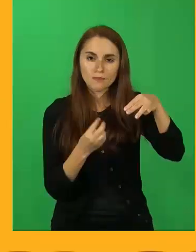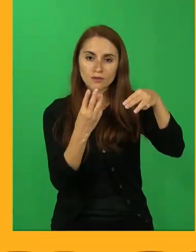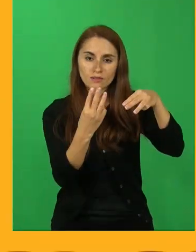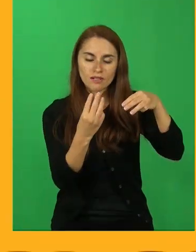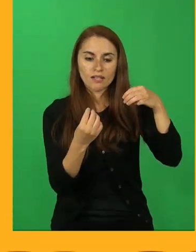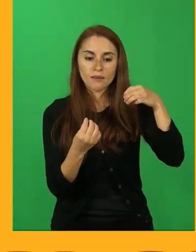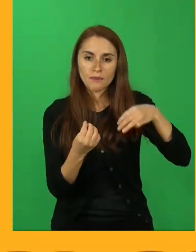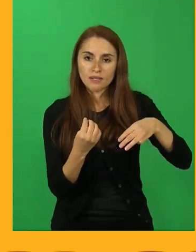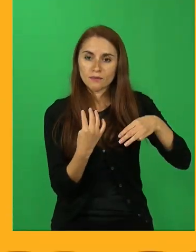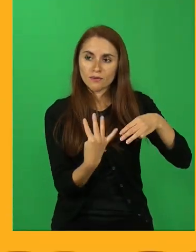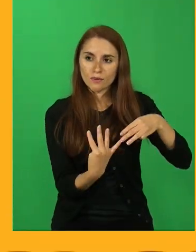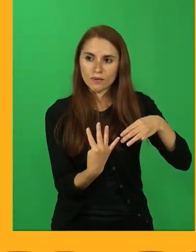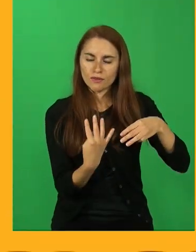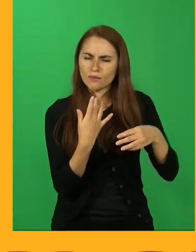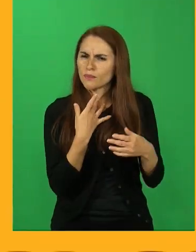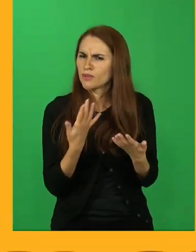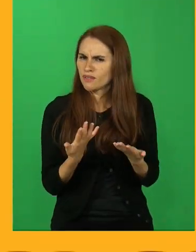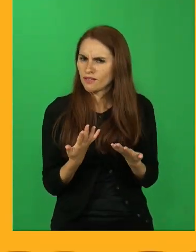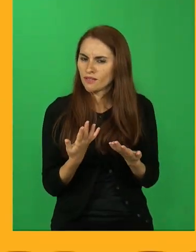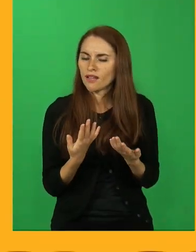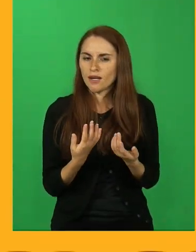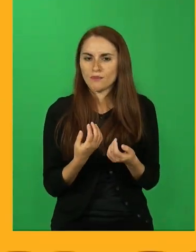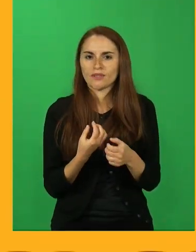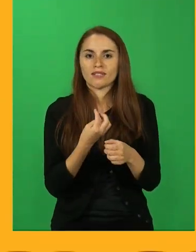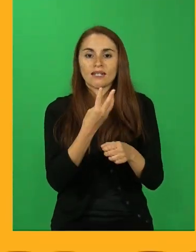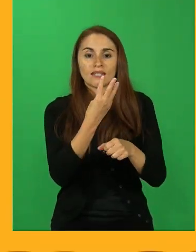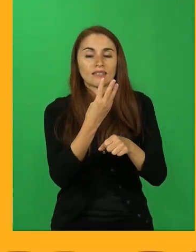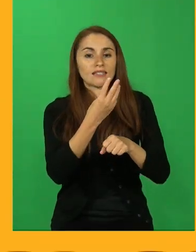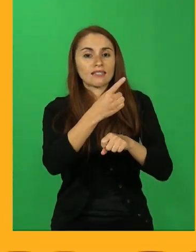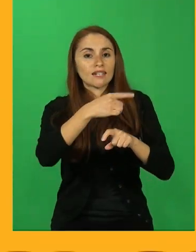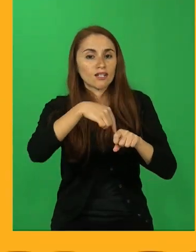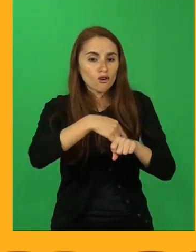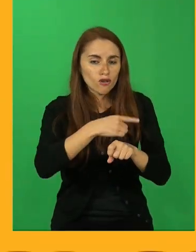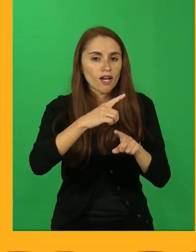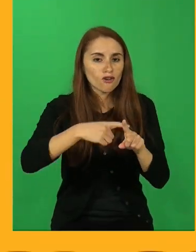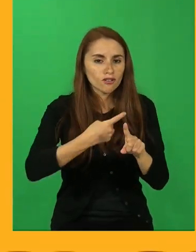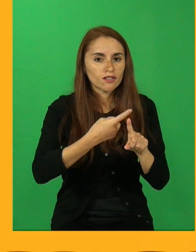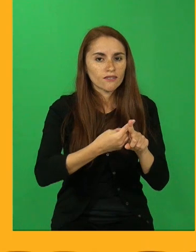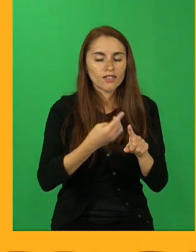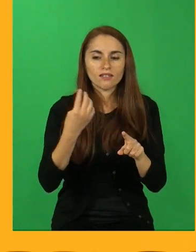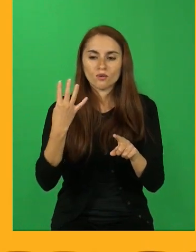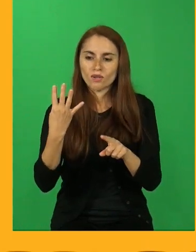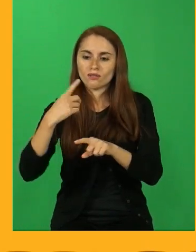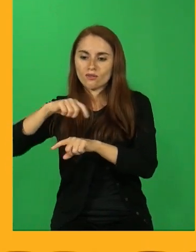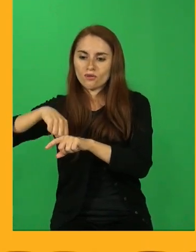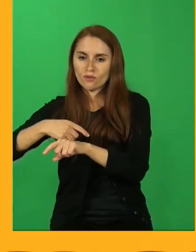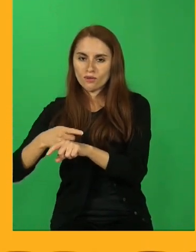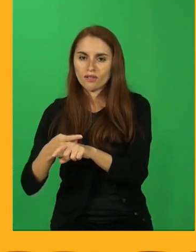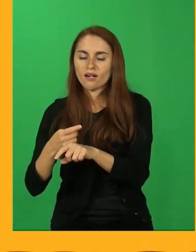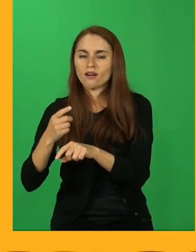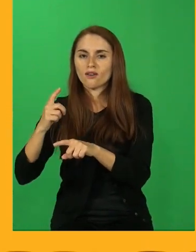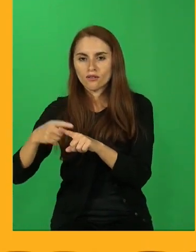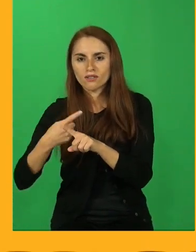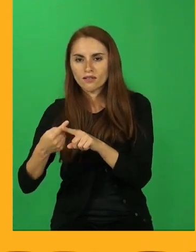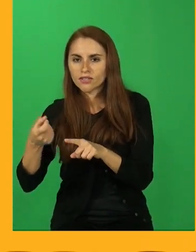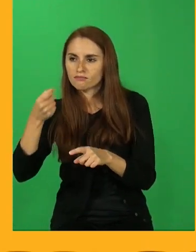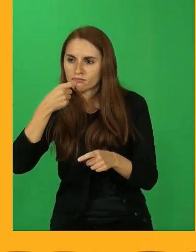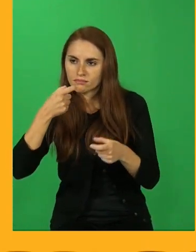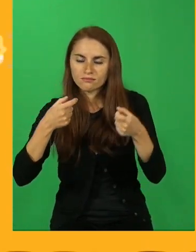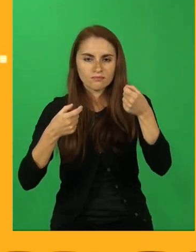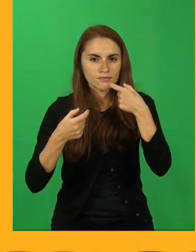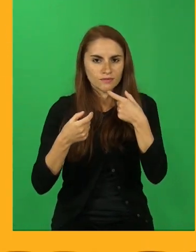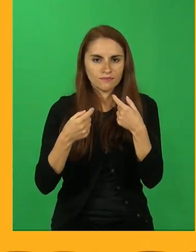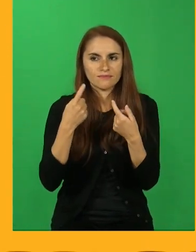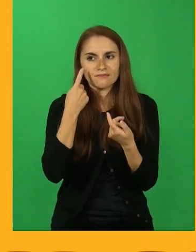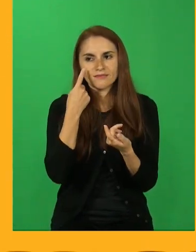y de 4. ¿Y por qué, profesora? Porque cada 3 y cada 4 horas se toma los remedios. Ya muy